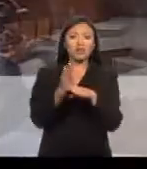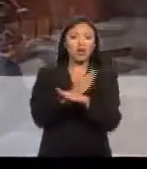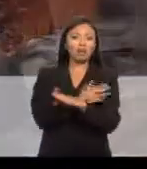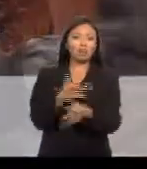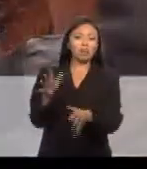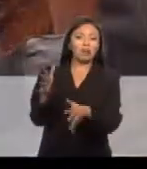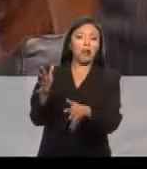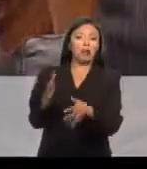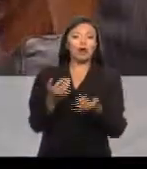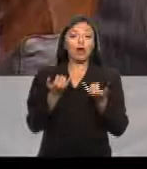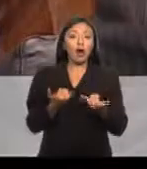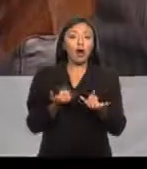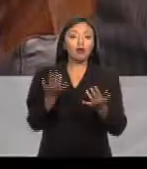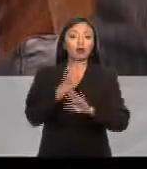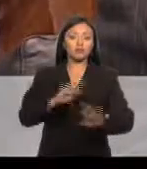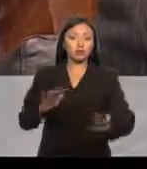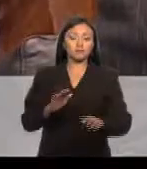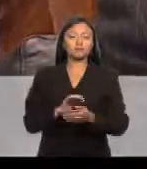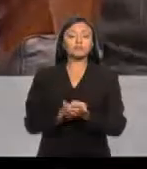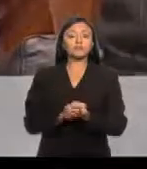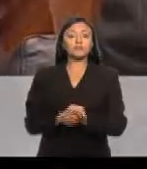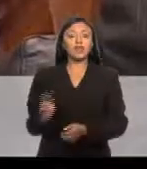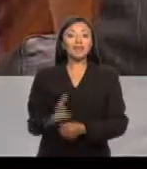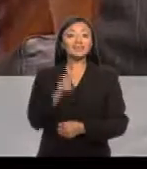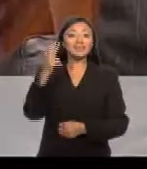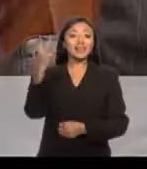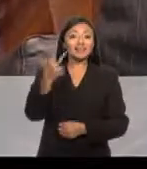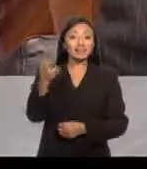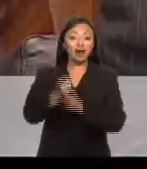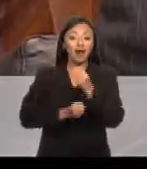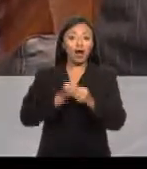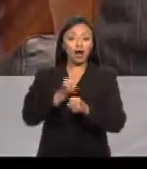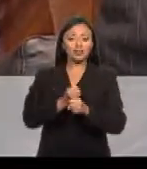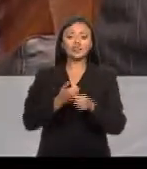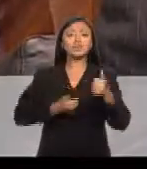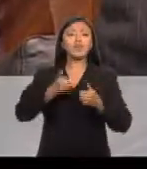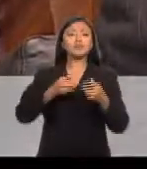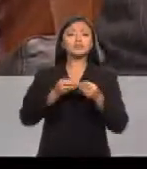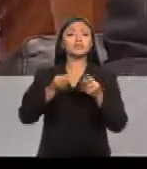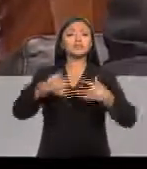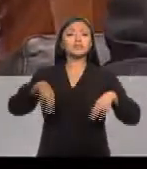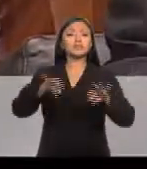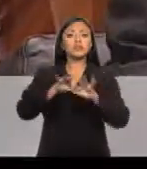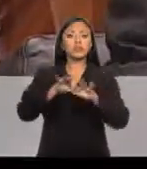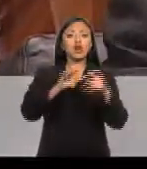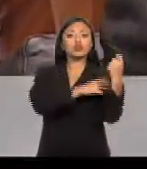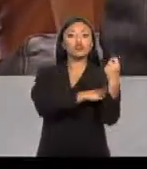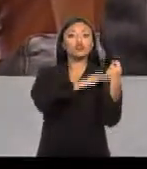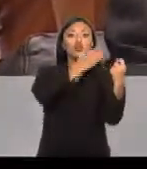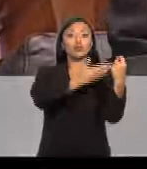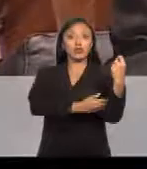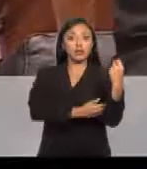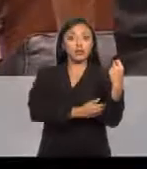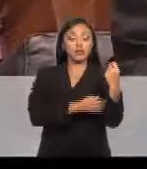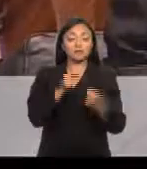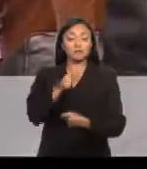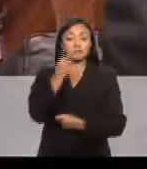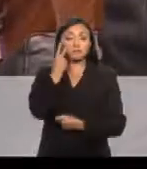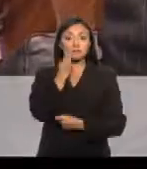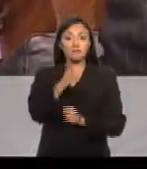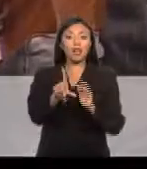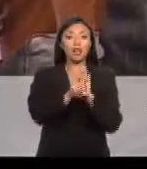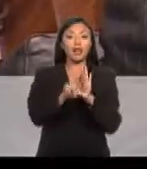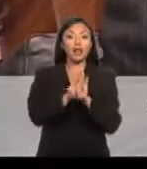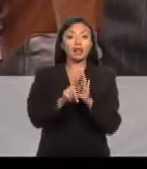las cosas gratis antes eran de mala calidad. El tercer año, ¿cuál es la característica? Hemos fortalecido esto que acabamos